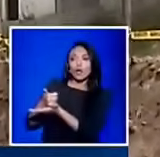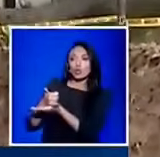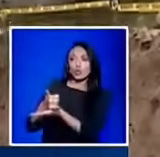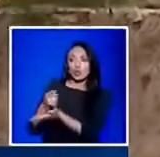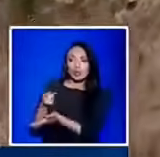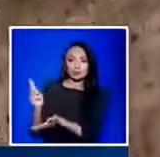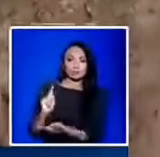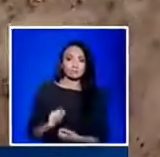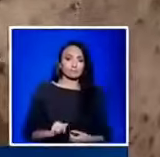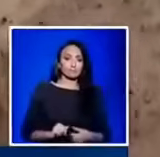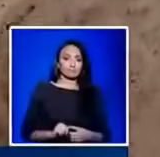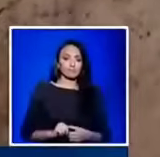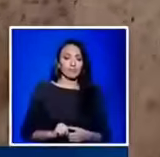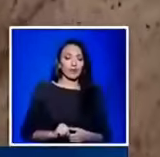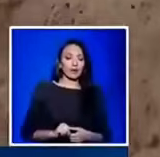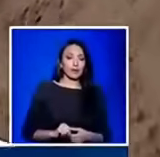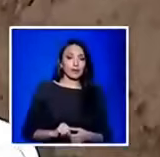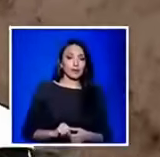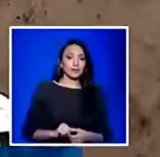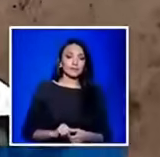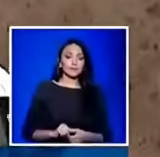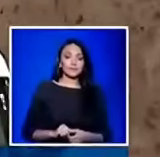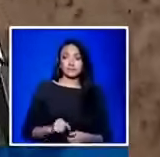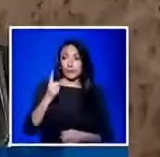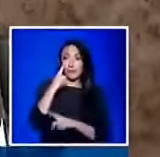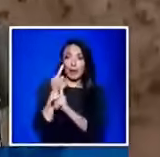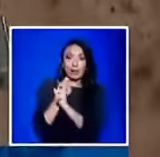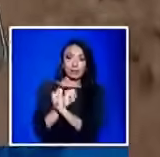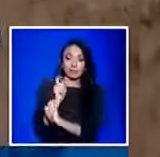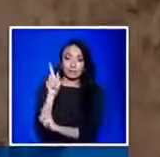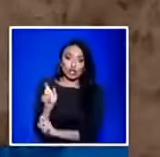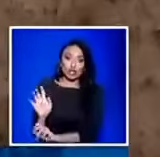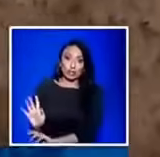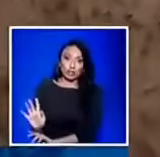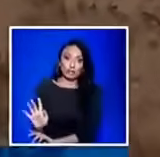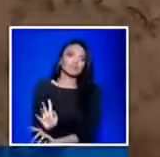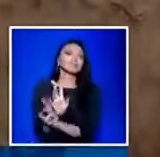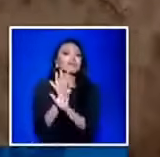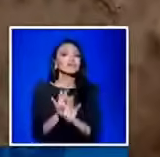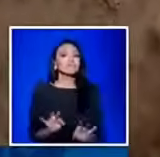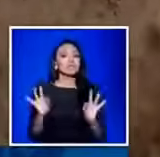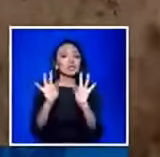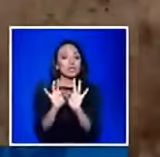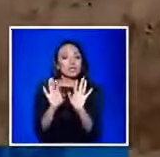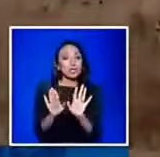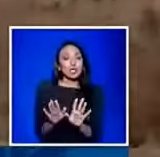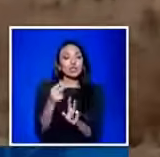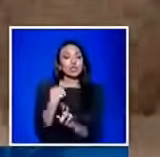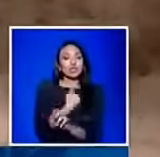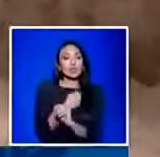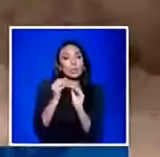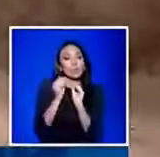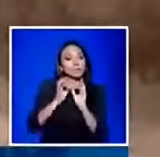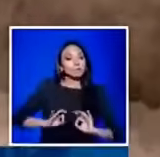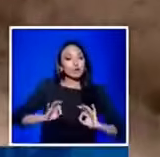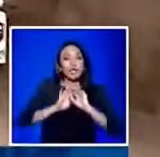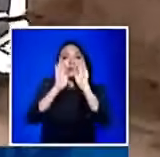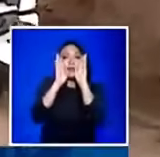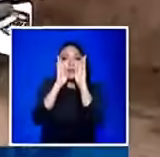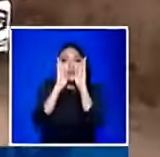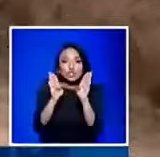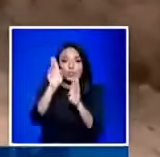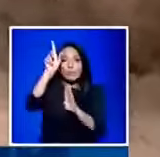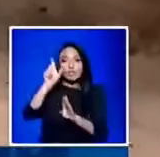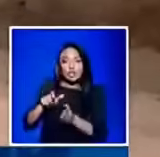seguridad al momento del cruce. Para salvaguardar la vida de las personas. Es lo importante, y en la administración se ha destacado que la parte peatonal,